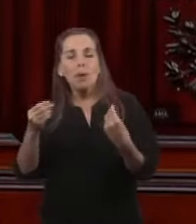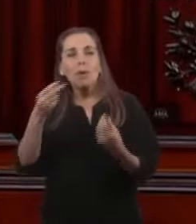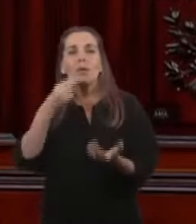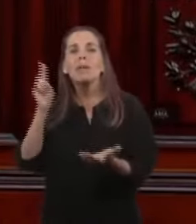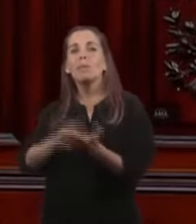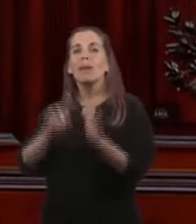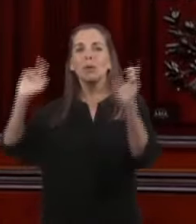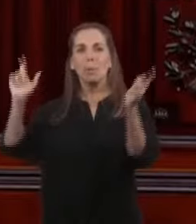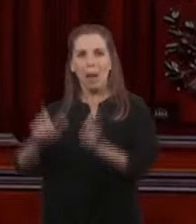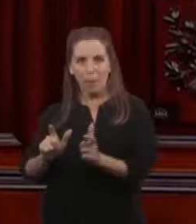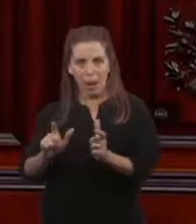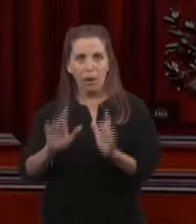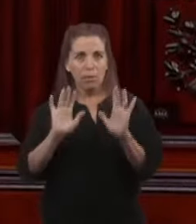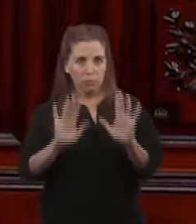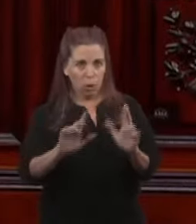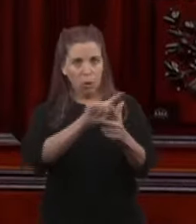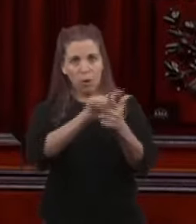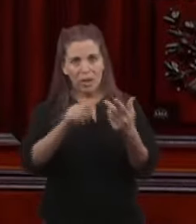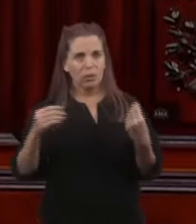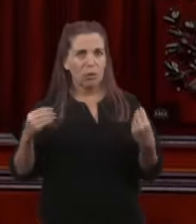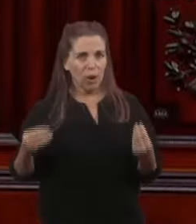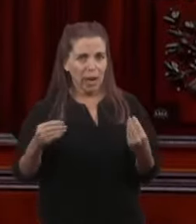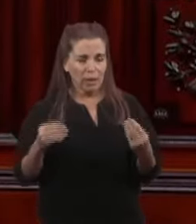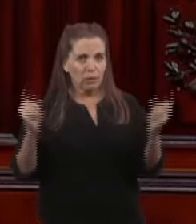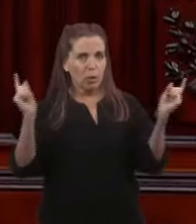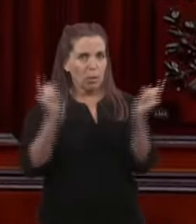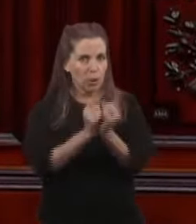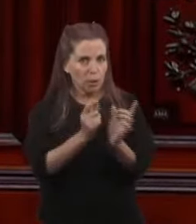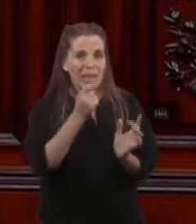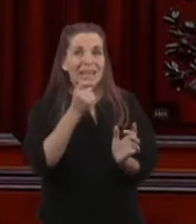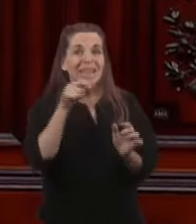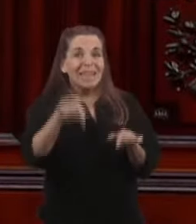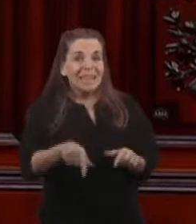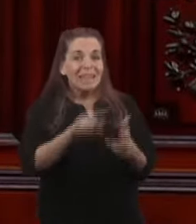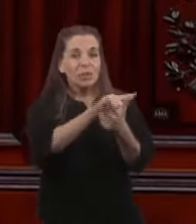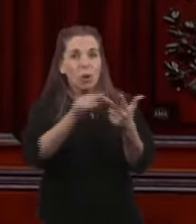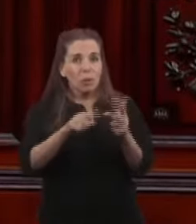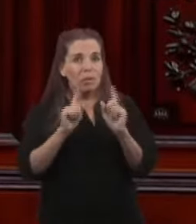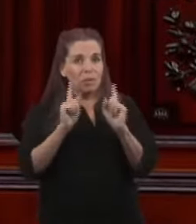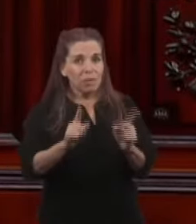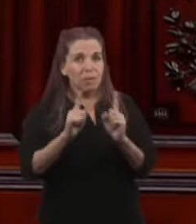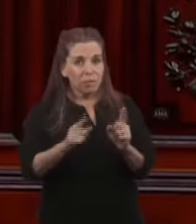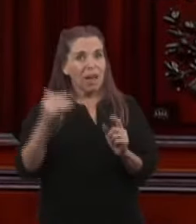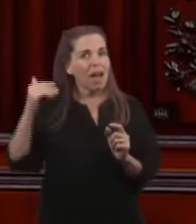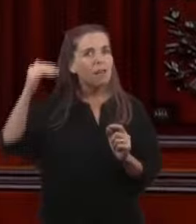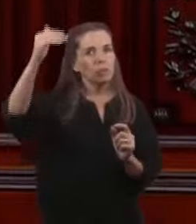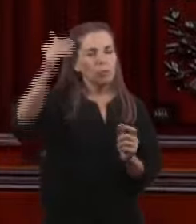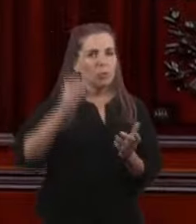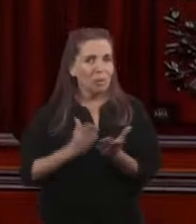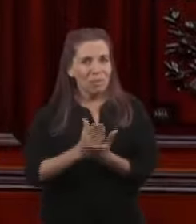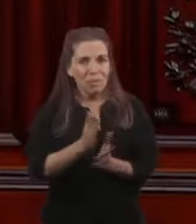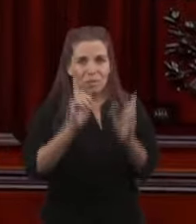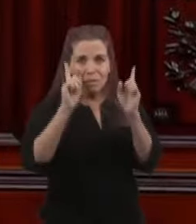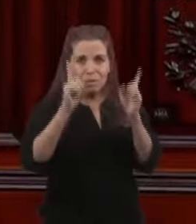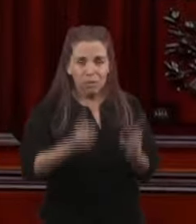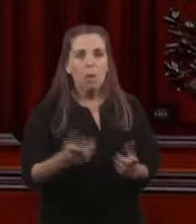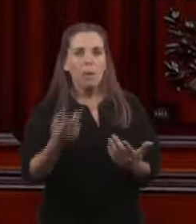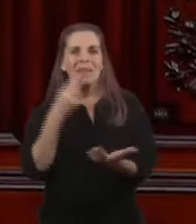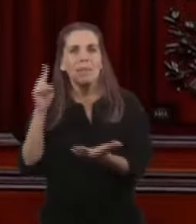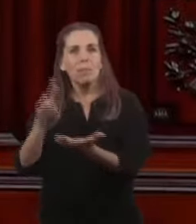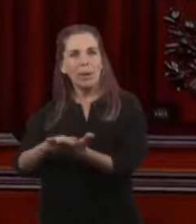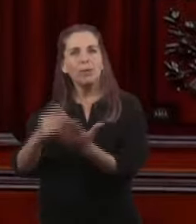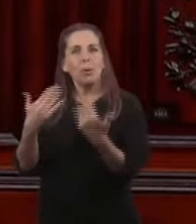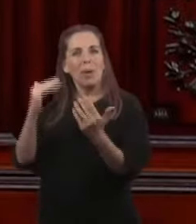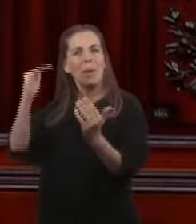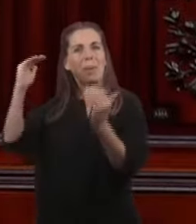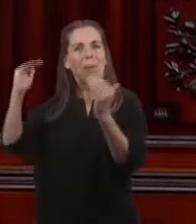impuestos esto quiere decir que de mantenerse esta metodología de acá en adelante no solo podremos ir reduciendo impuestos